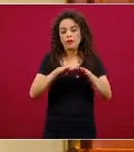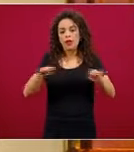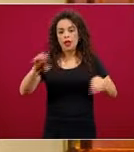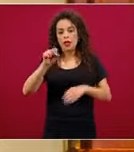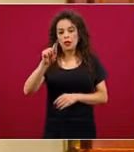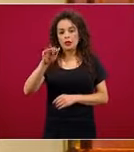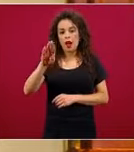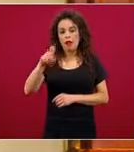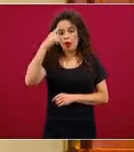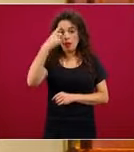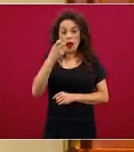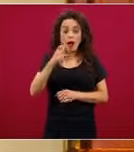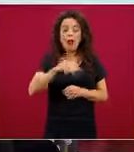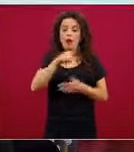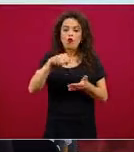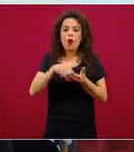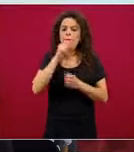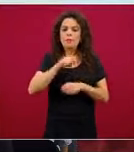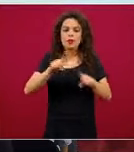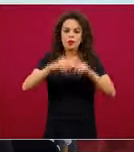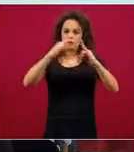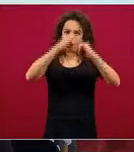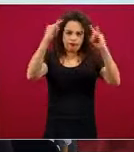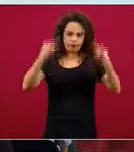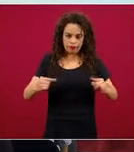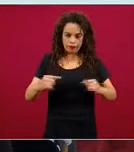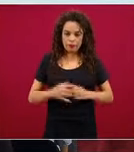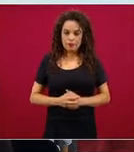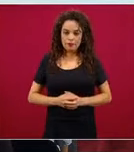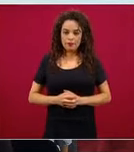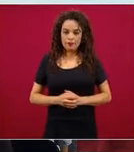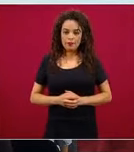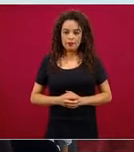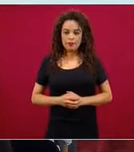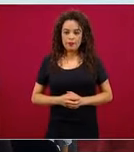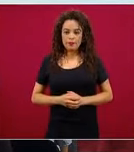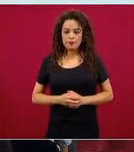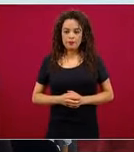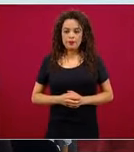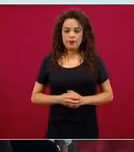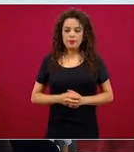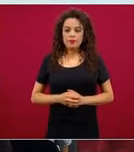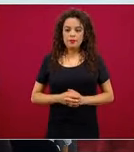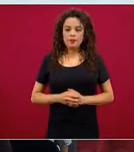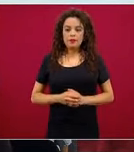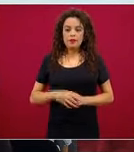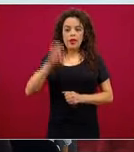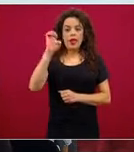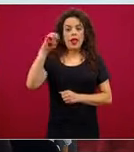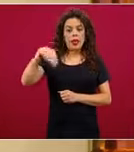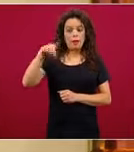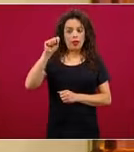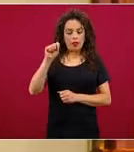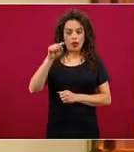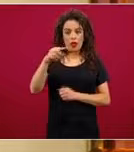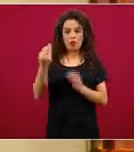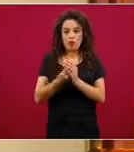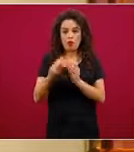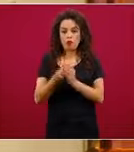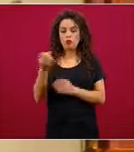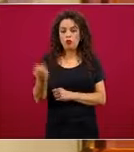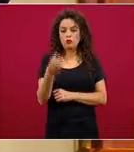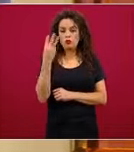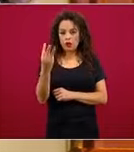sus mismas instalaciones. La que sigue, por favor. El EMT tipo 3, como bien lo comenta el